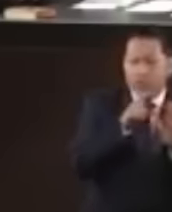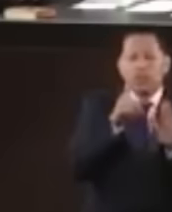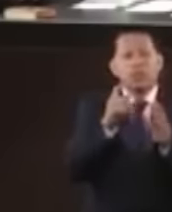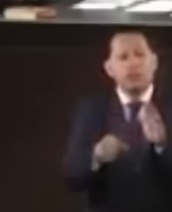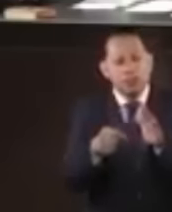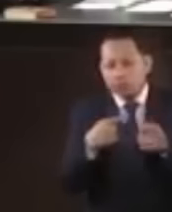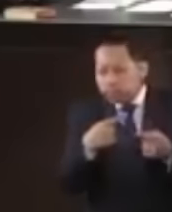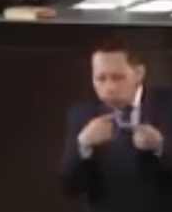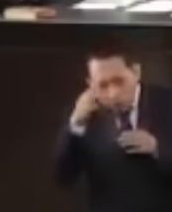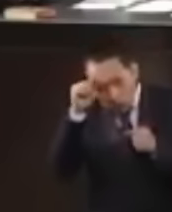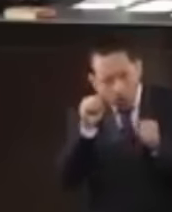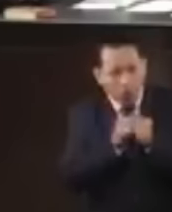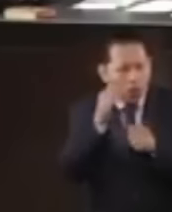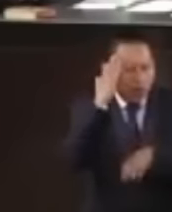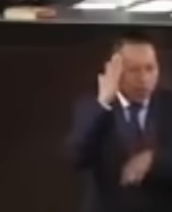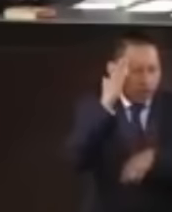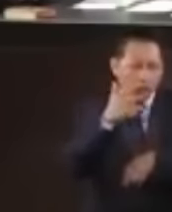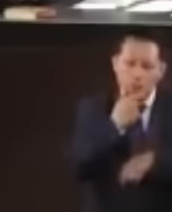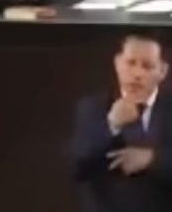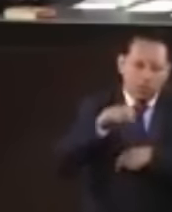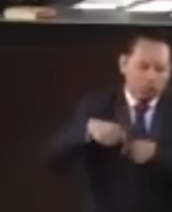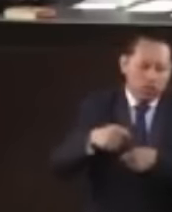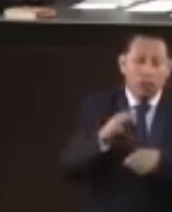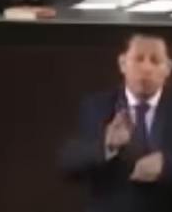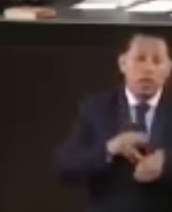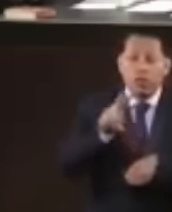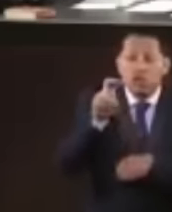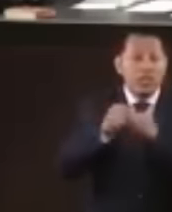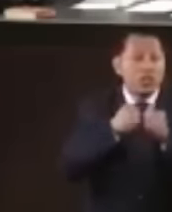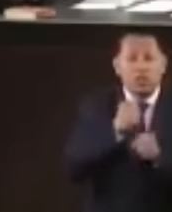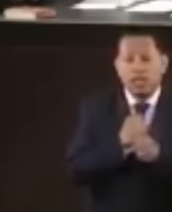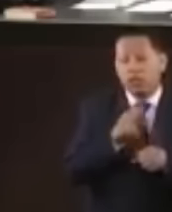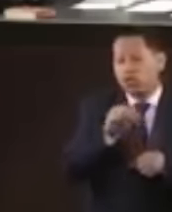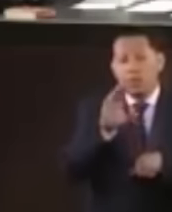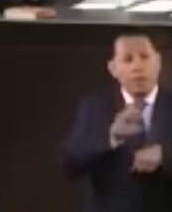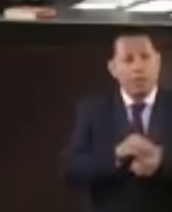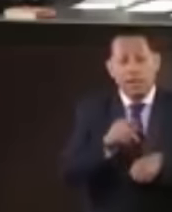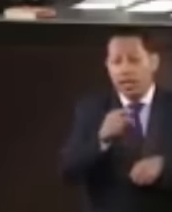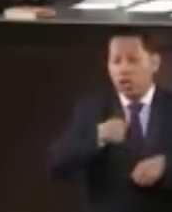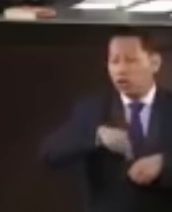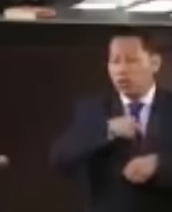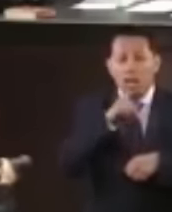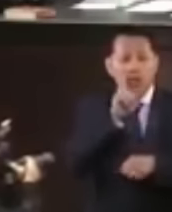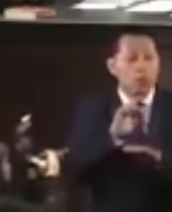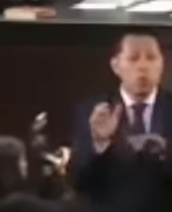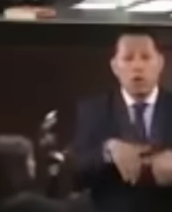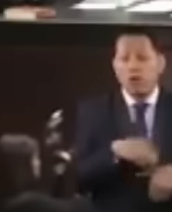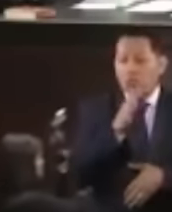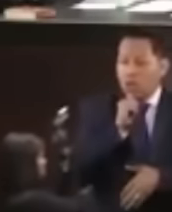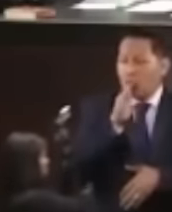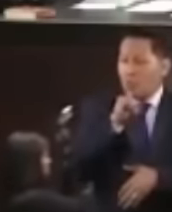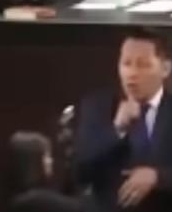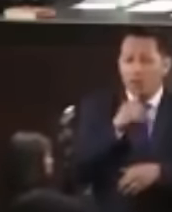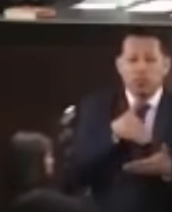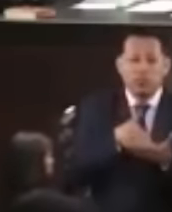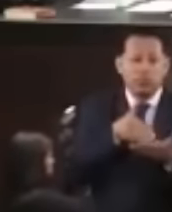acuerdos con los líderes patriarcales que durante más de 200 años no habían permitido que llegáramos las mujeres, y no fue sino hasta en